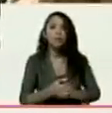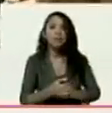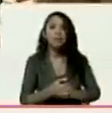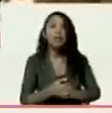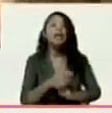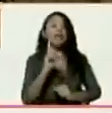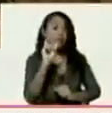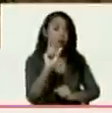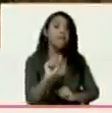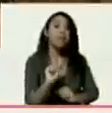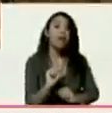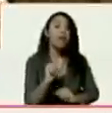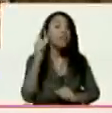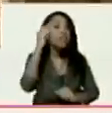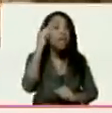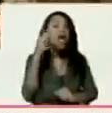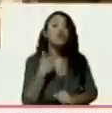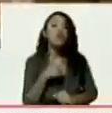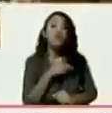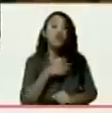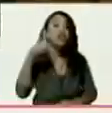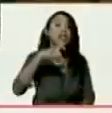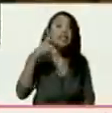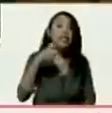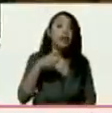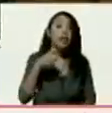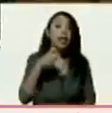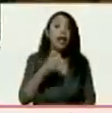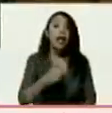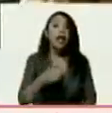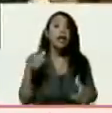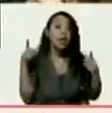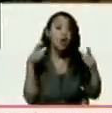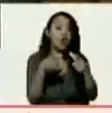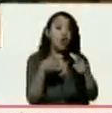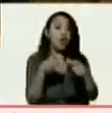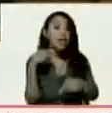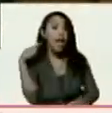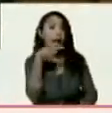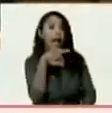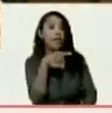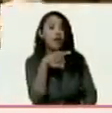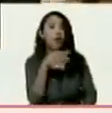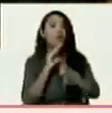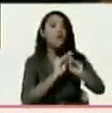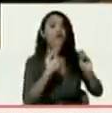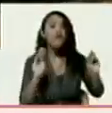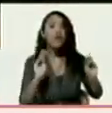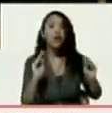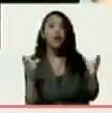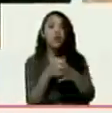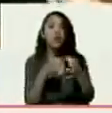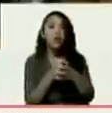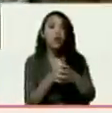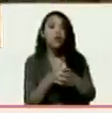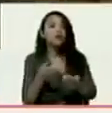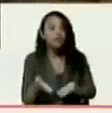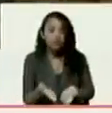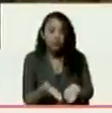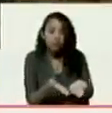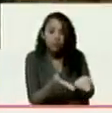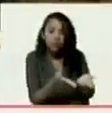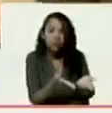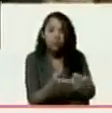Inclusive, días donde nosotros necesitamos hacer sesión y ellos habían convocado a sesión, diga usted, señor Pedro